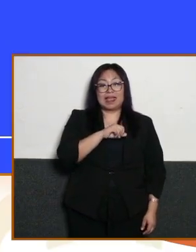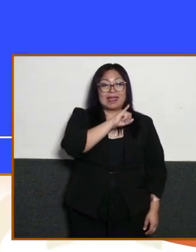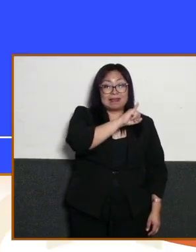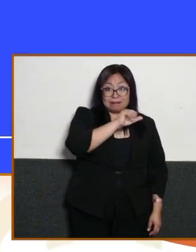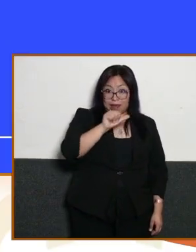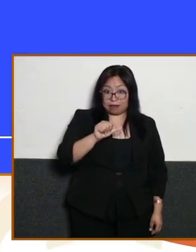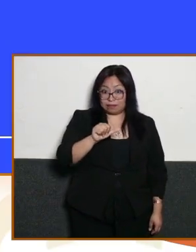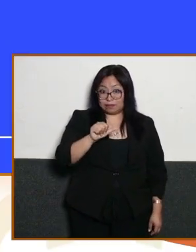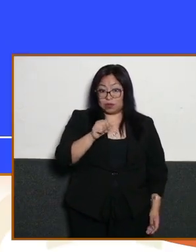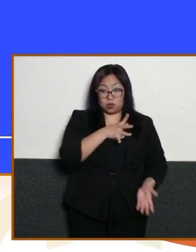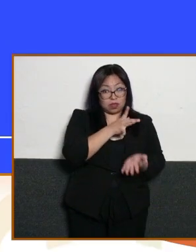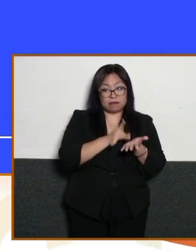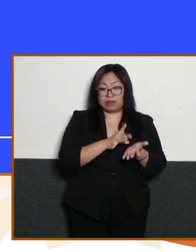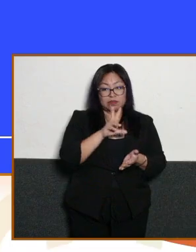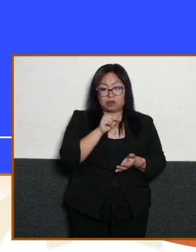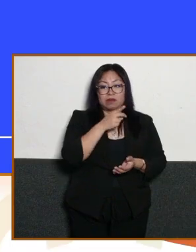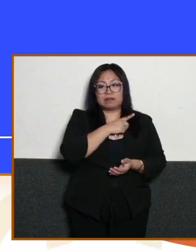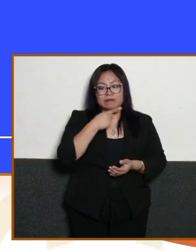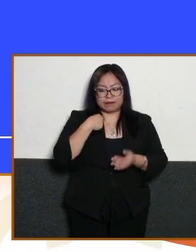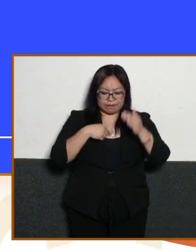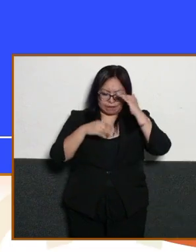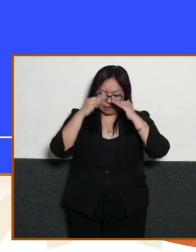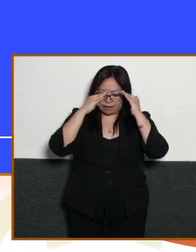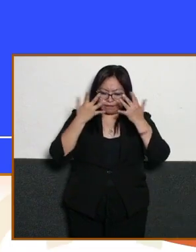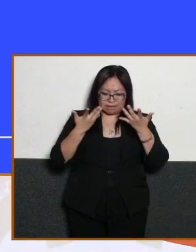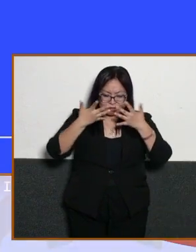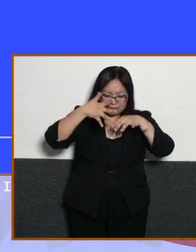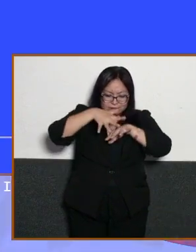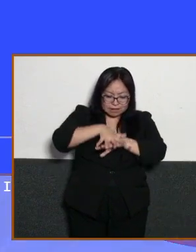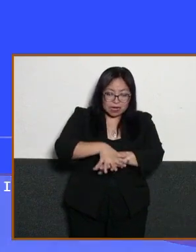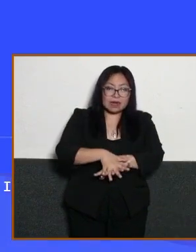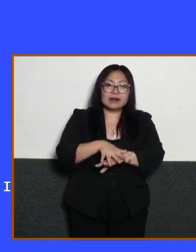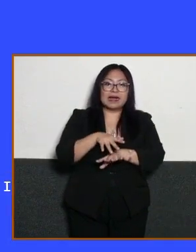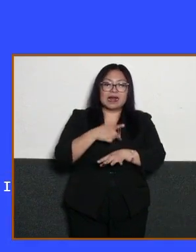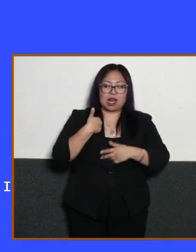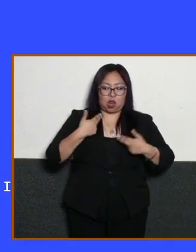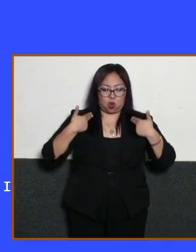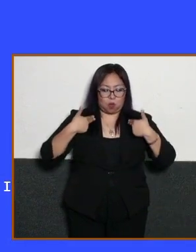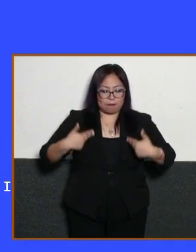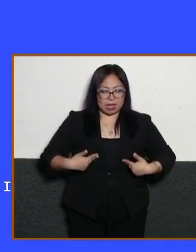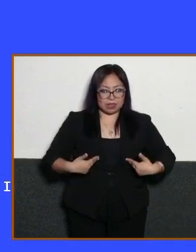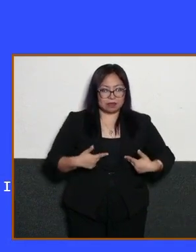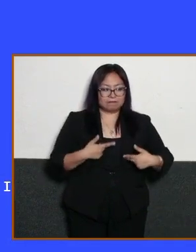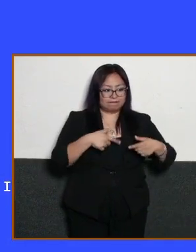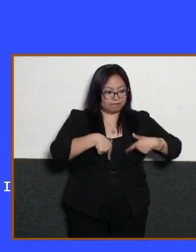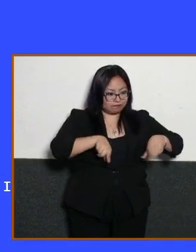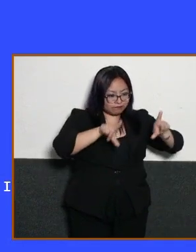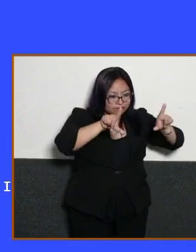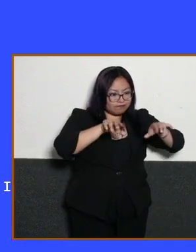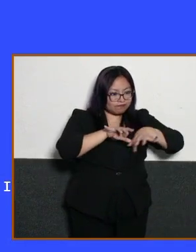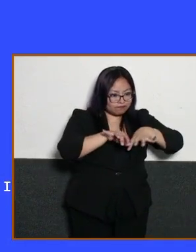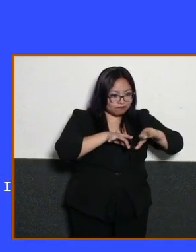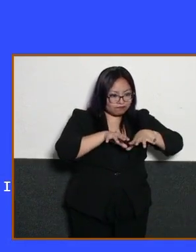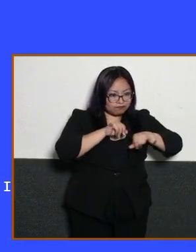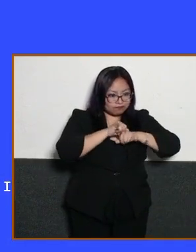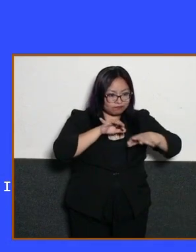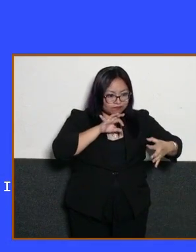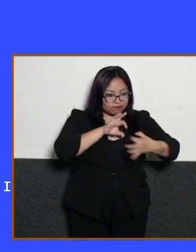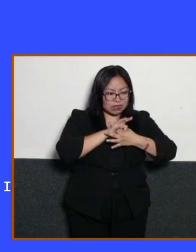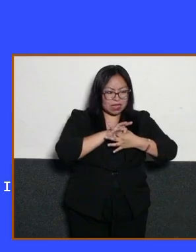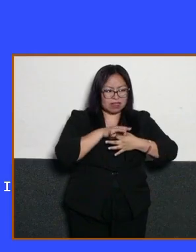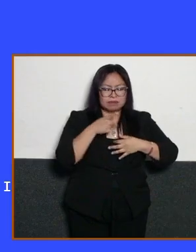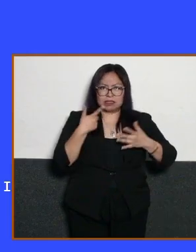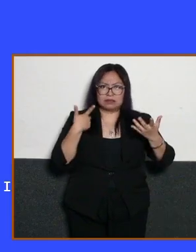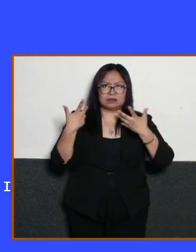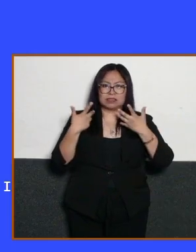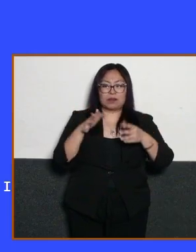artificial, pensemos en una inteligencia híbrida humano-máquina. Otra vez, no se me escandalicen, traen